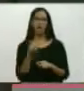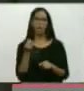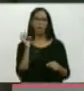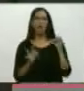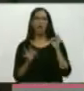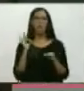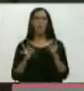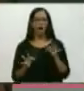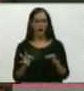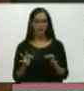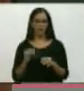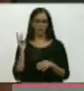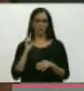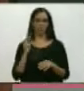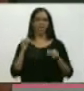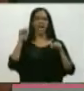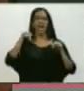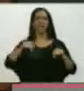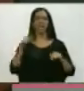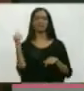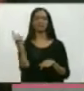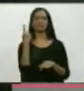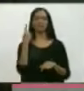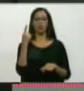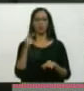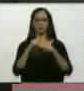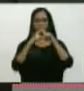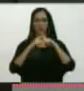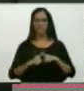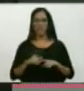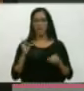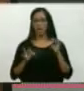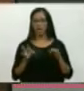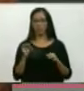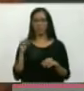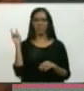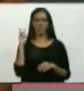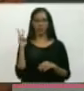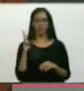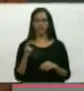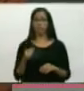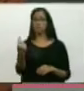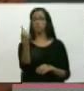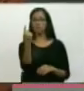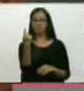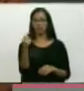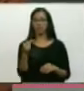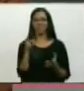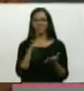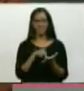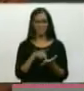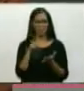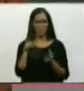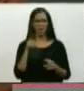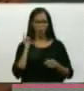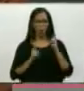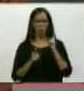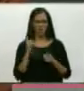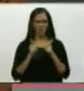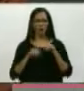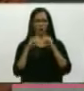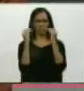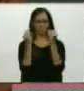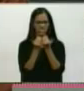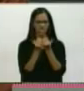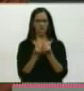de la República. Uh-huh. Aquí hay un solo procurador. Procurador de la República. Queda por allá por los próceres, la oficina, claro, de la Procuraduría